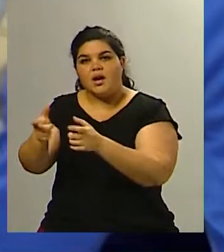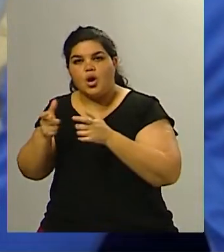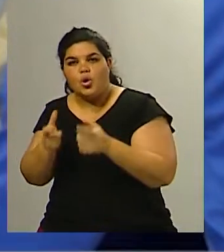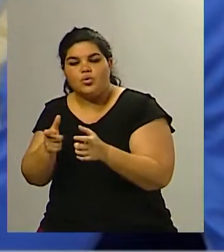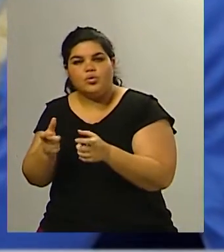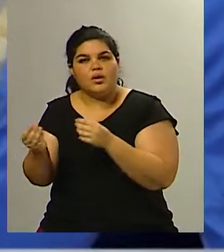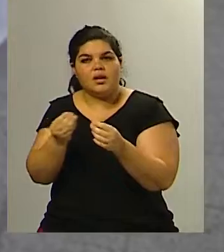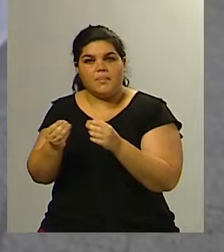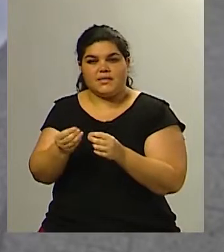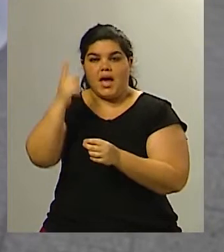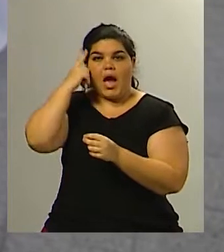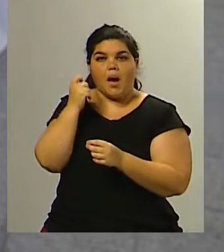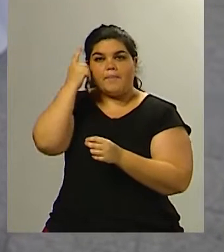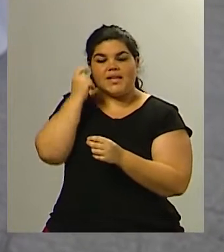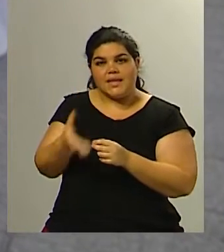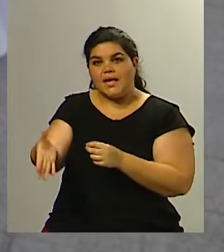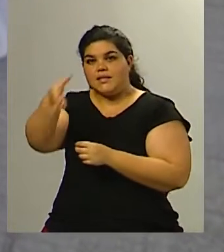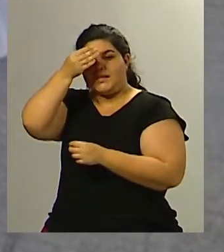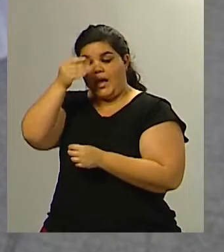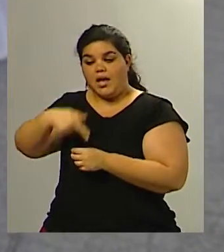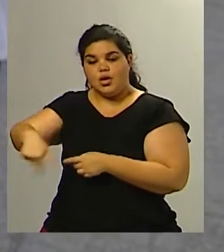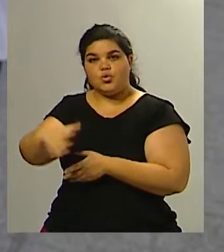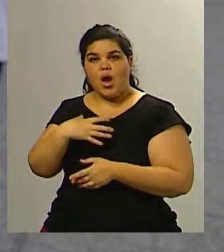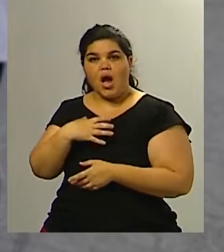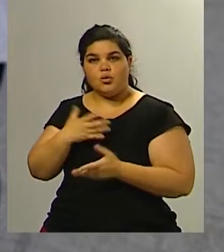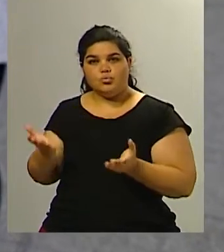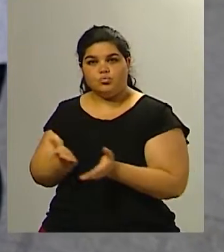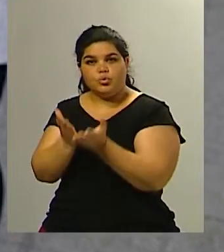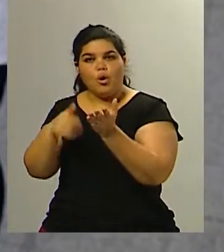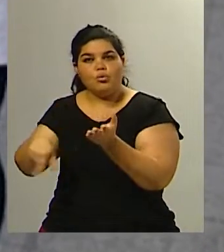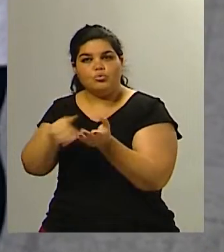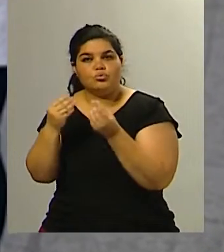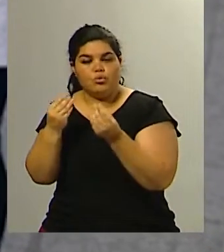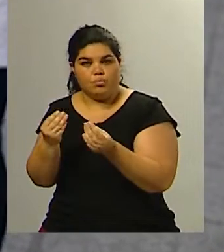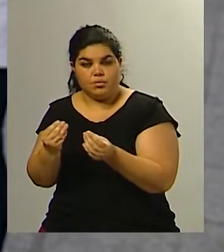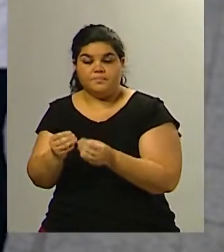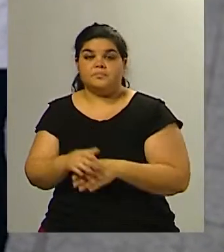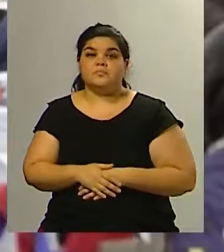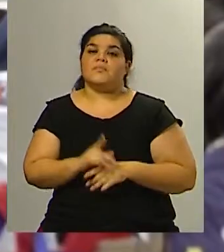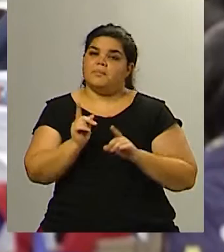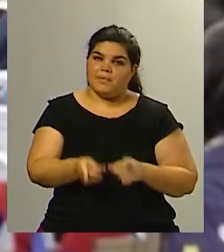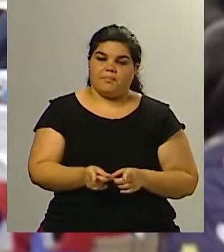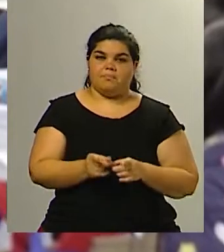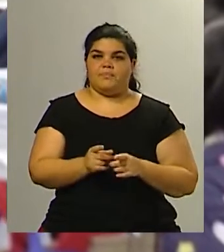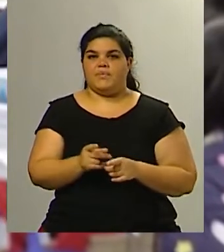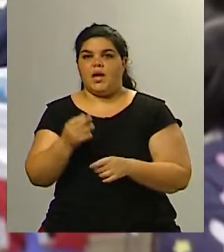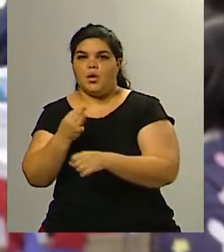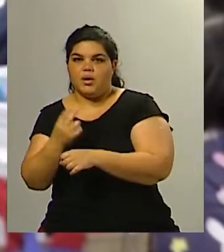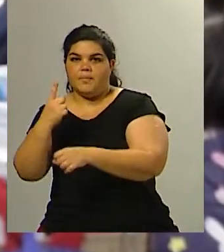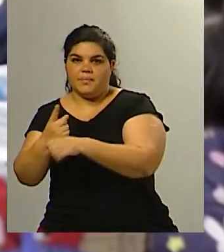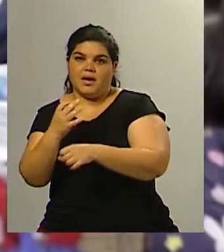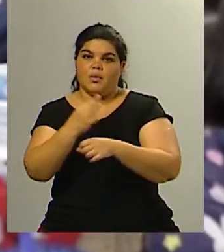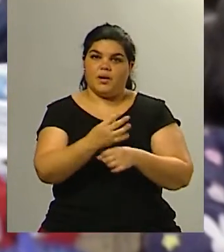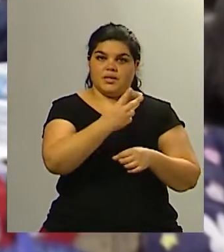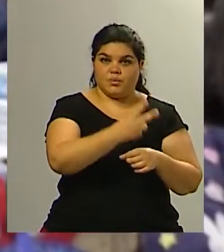están asociados al aprendizaje o al desempeño de los estudiantes. Ambos operativos, tanto para primaria como para secundaria, tienen el foco